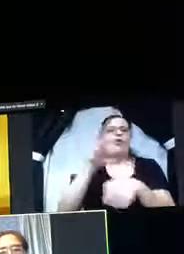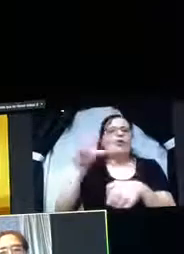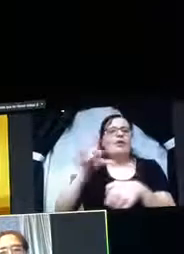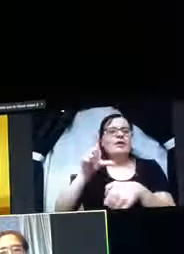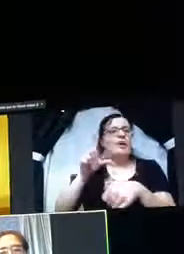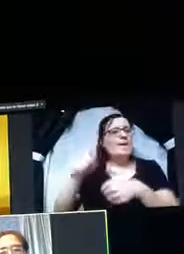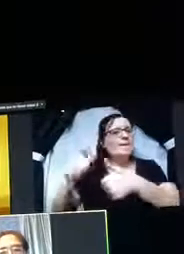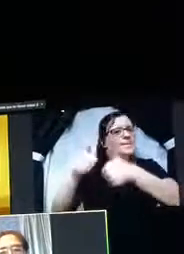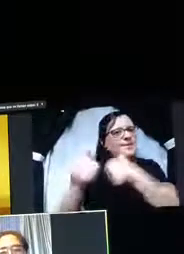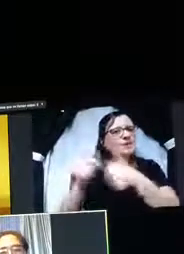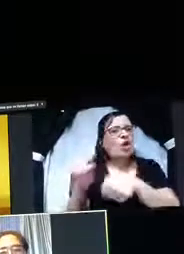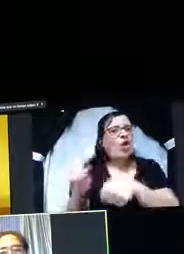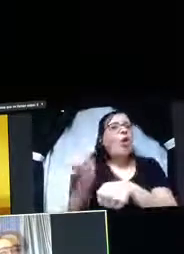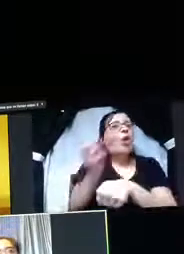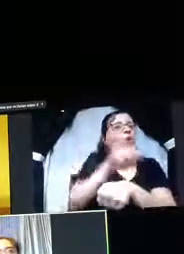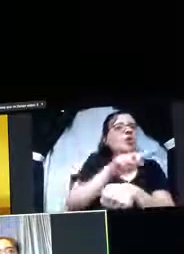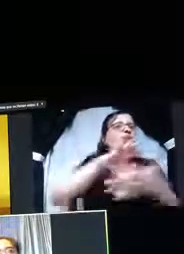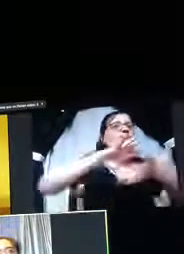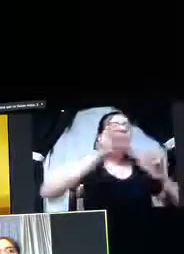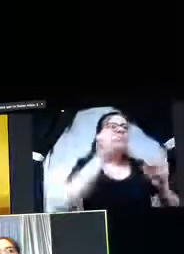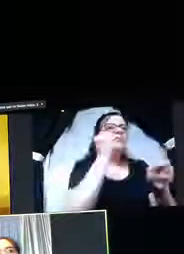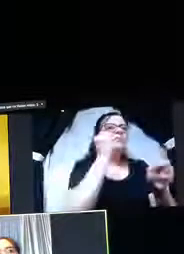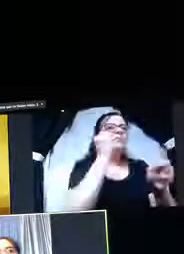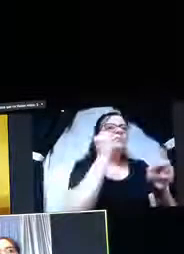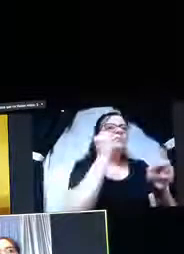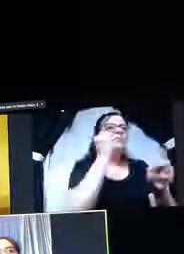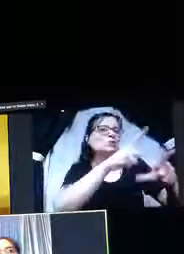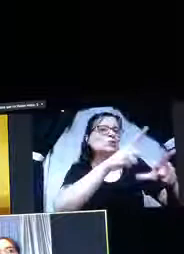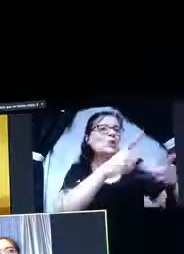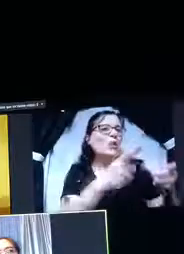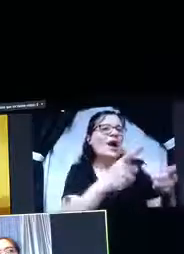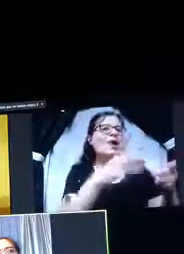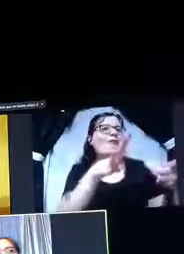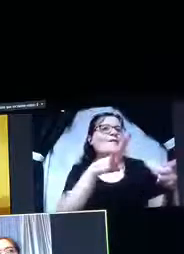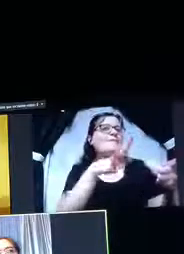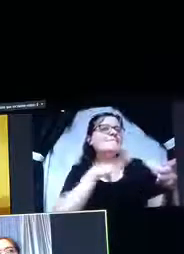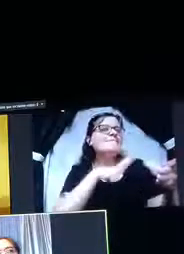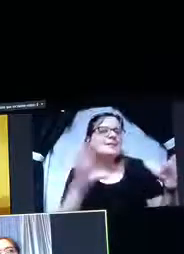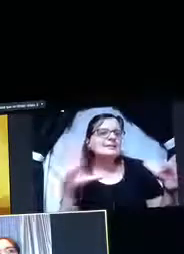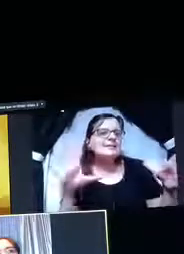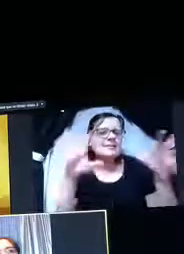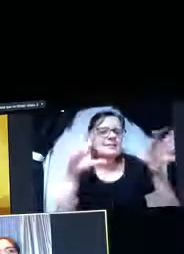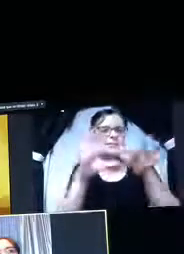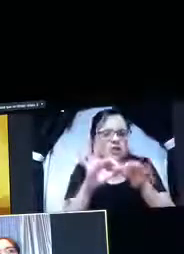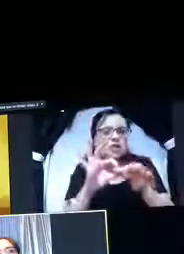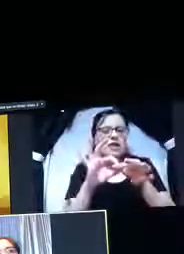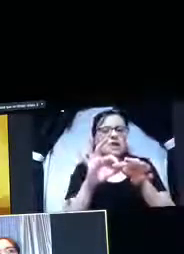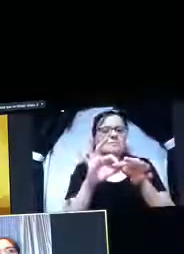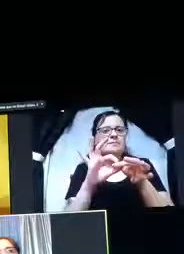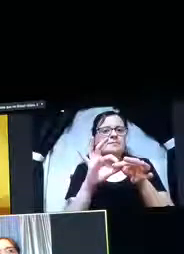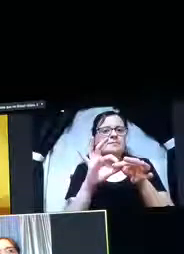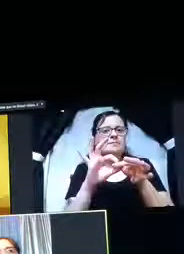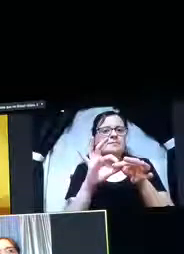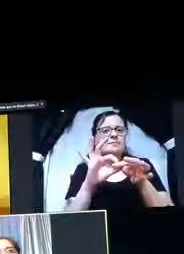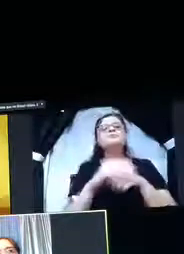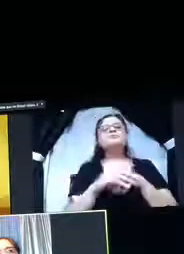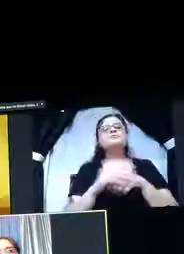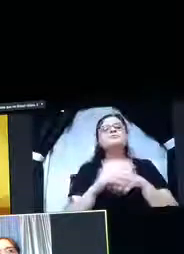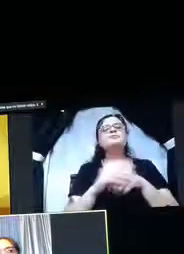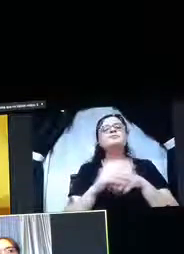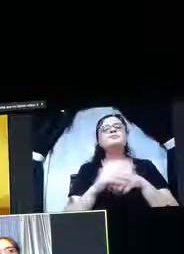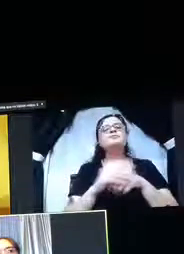metodologías? Sí. ¿O es algo para trabajarlo desde el comienzo? ¿O es preferible que aprendan bajo una metodología